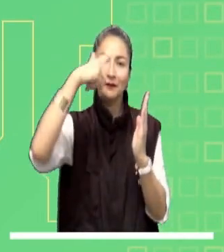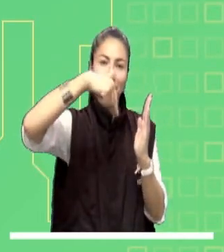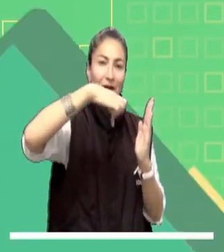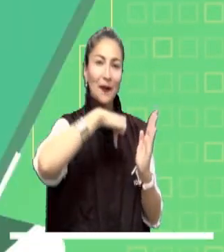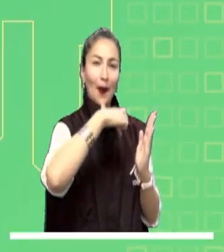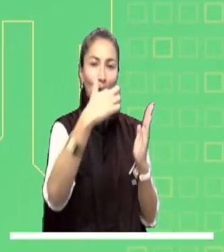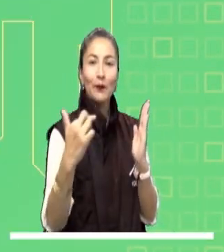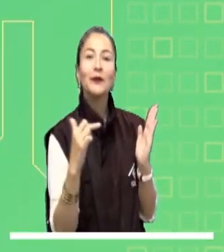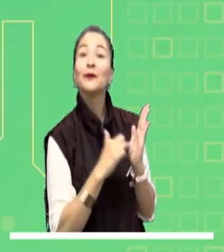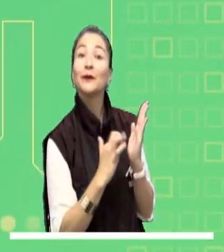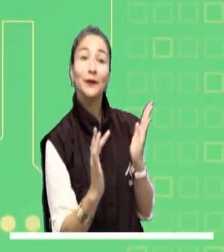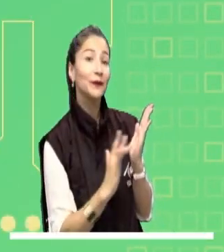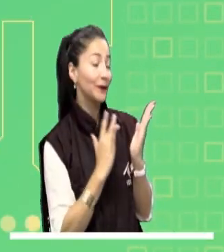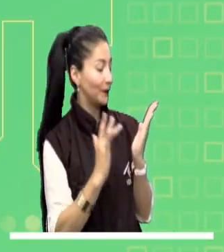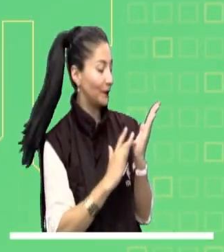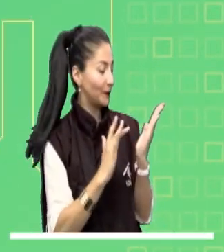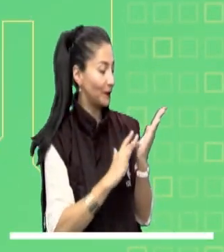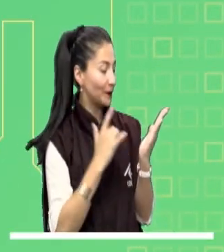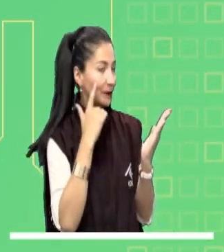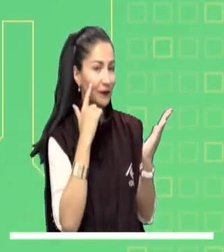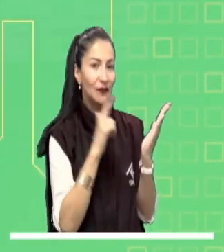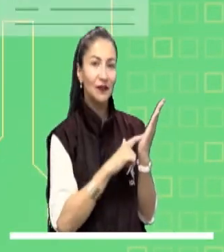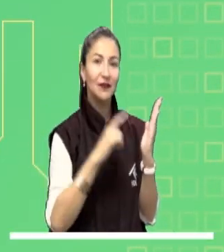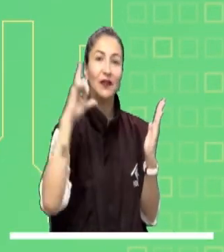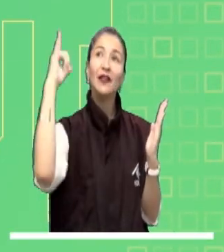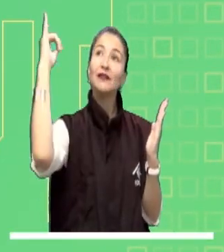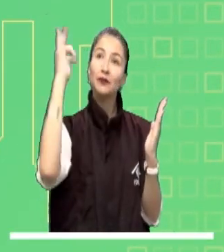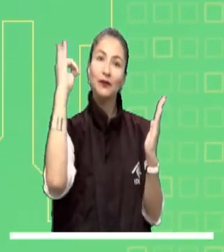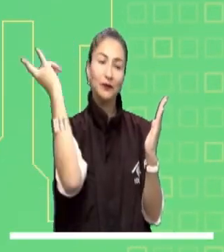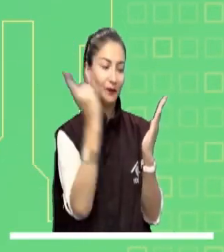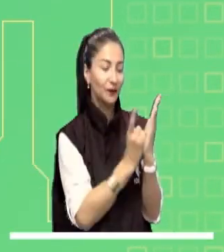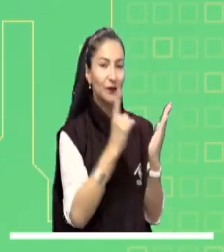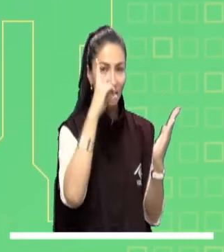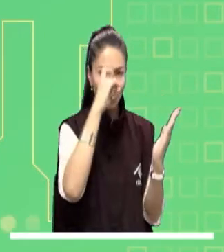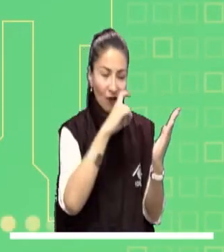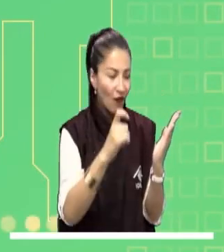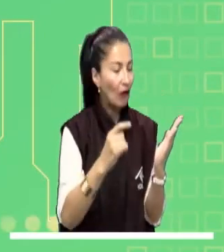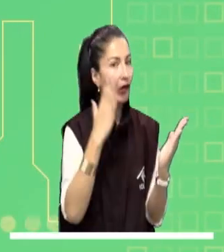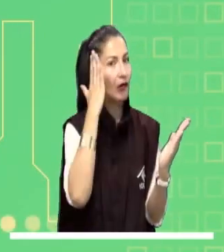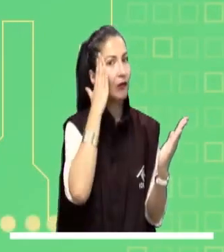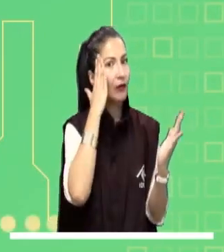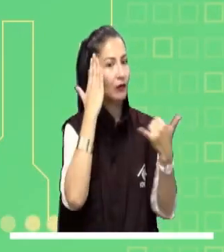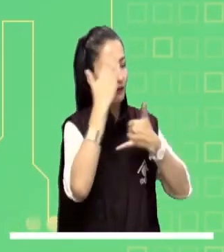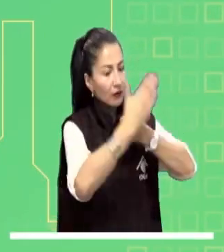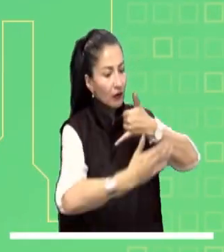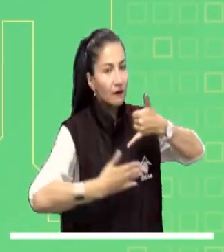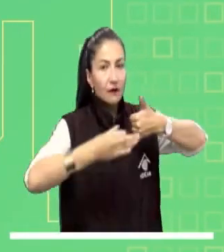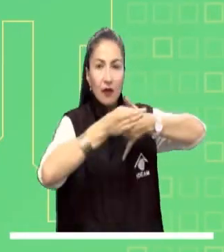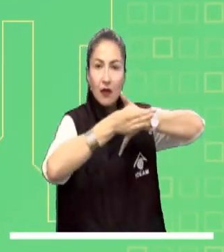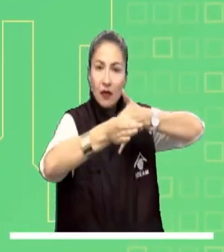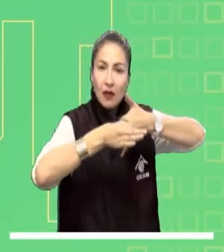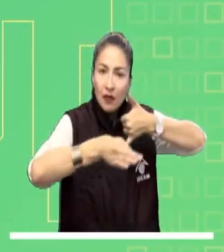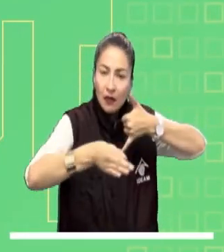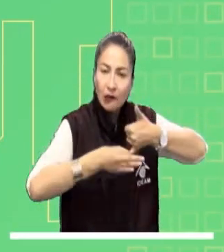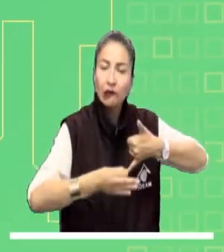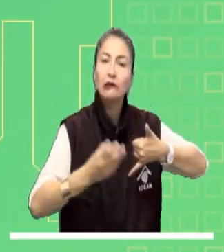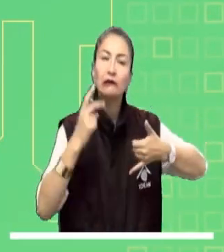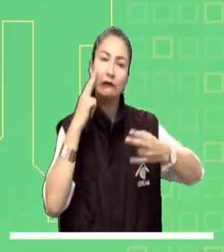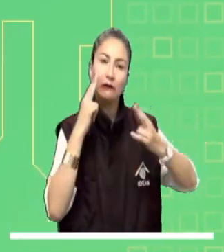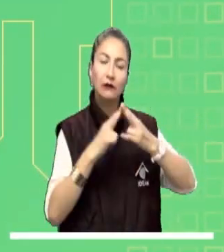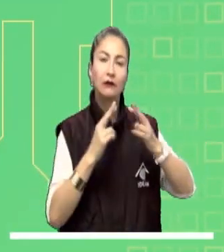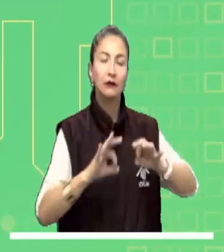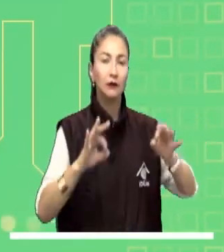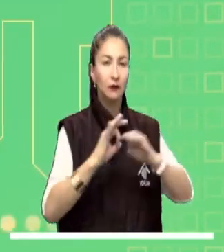través de nuestra aplicación Mi Pronóstico. Consulte los pronósticos del estado del tiempo, las imágenes satelitales y conozca